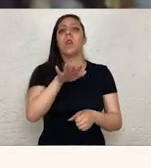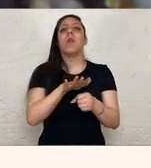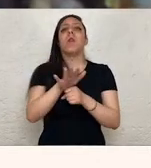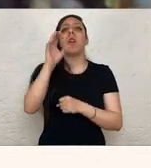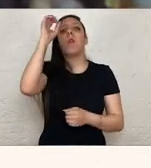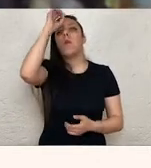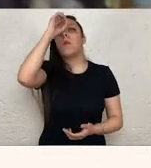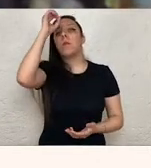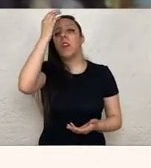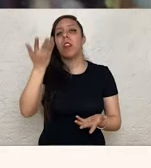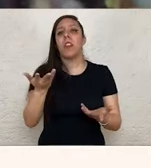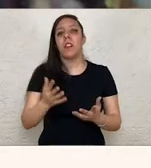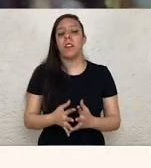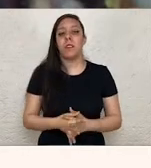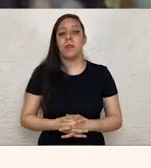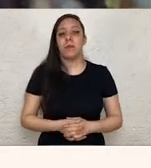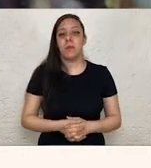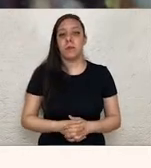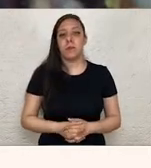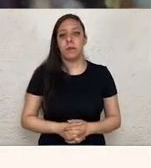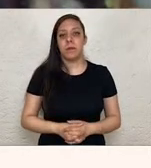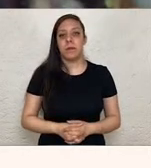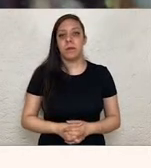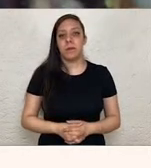Márgara, ¿tú qué opinas?